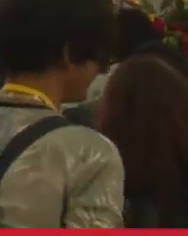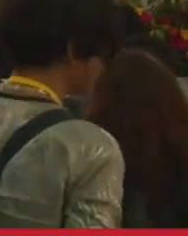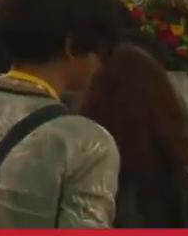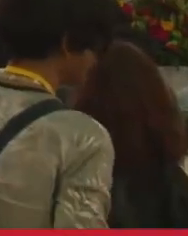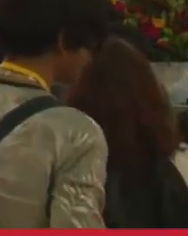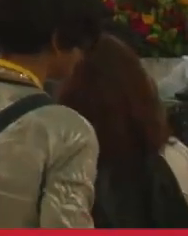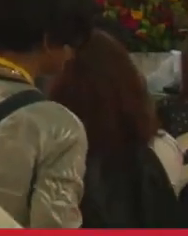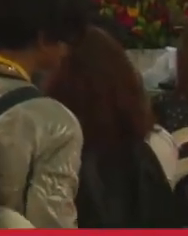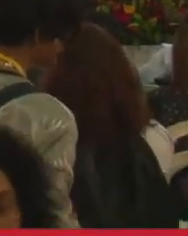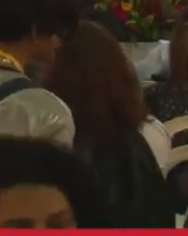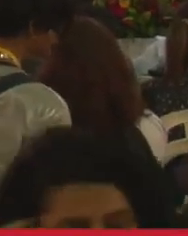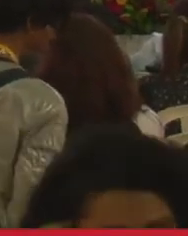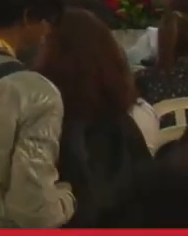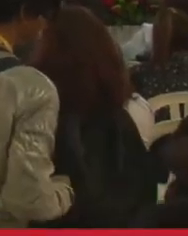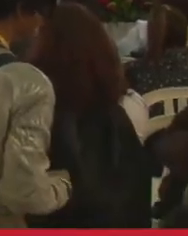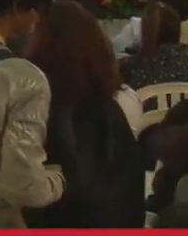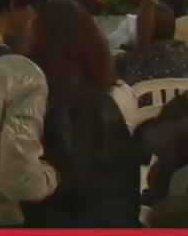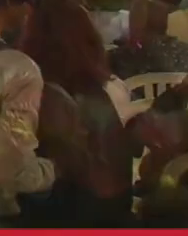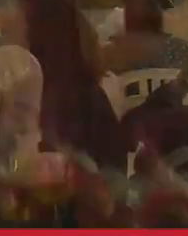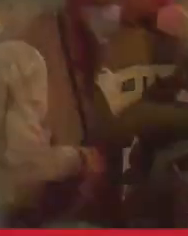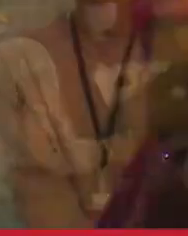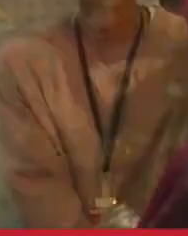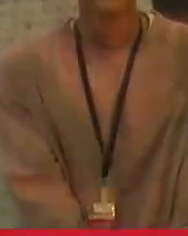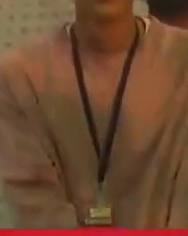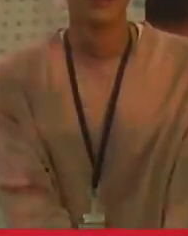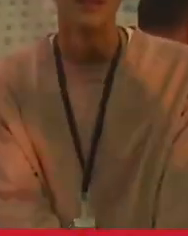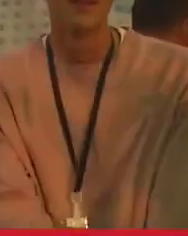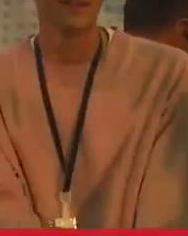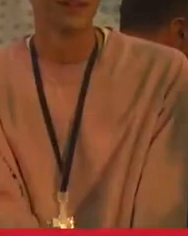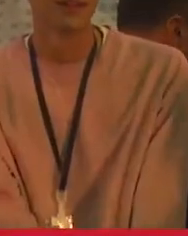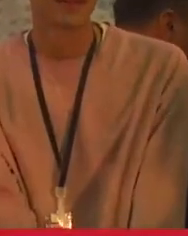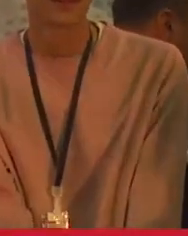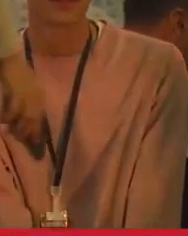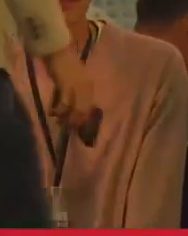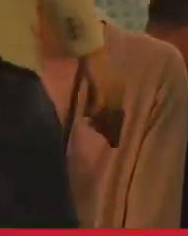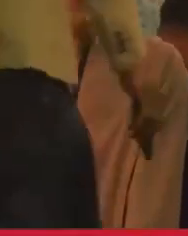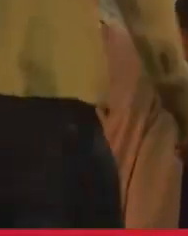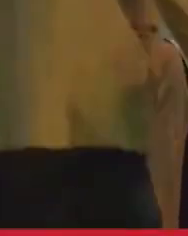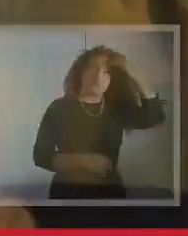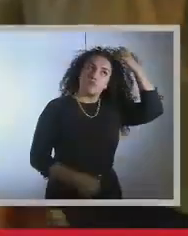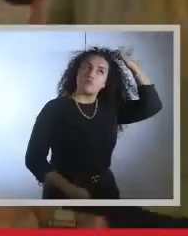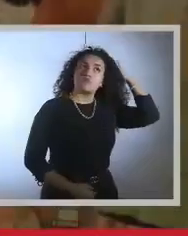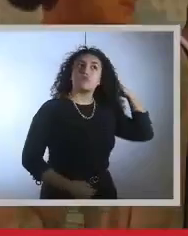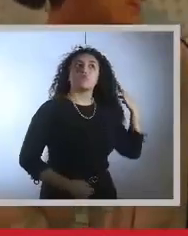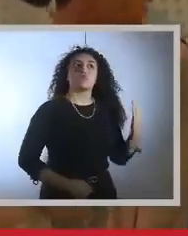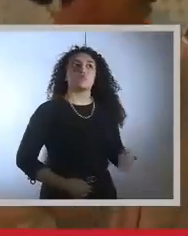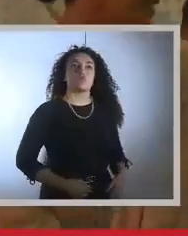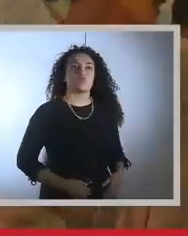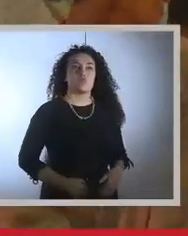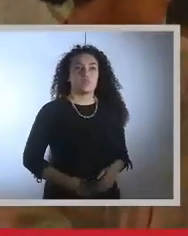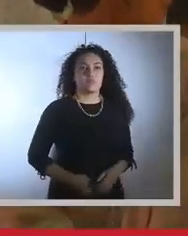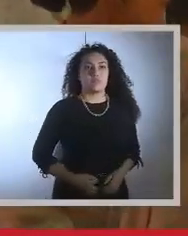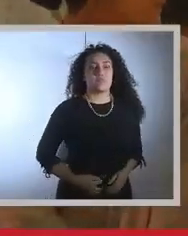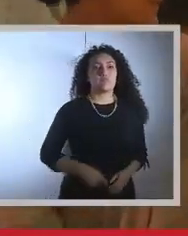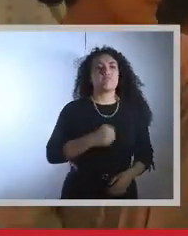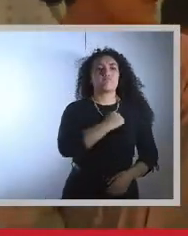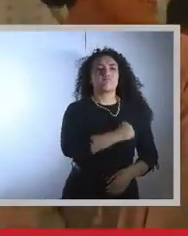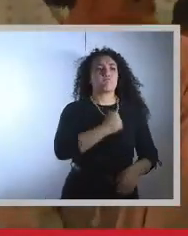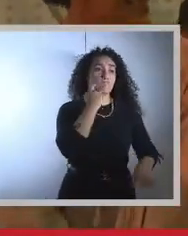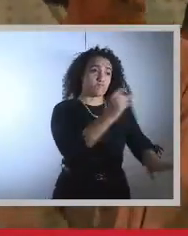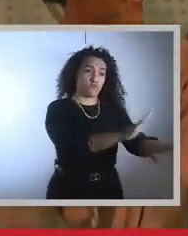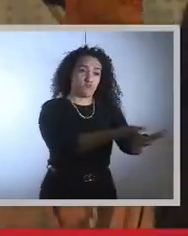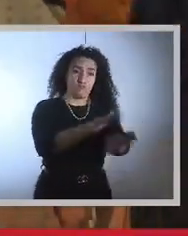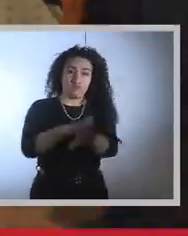debe ir porque estamos en un, recuerden, un curso y no acabó la clase.